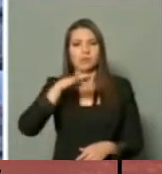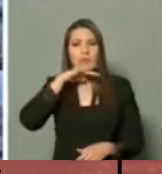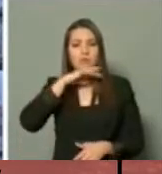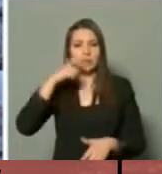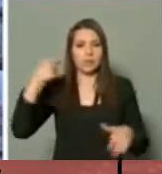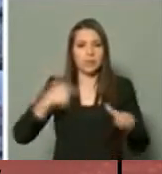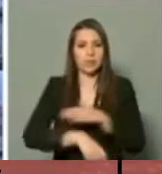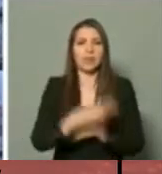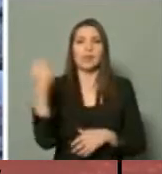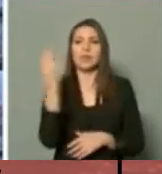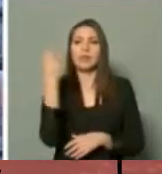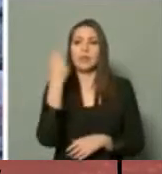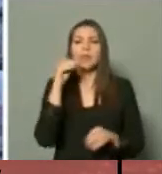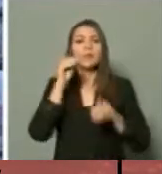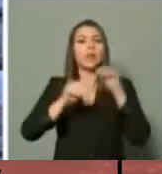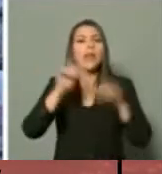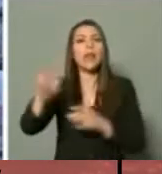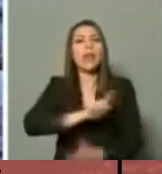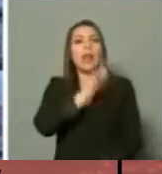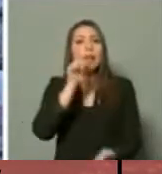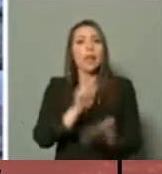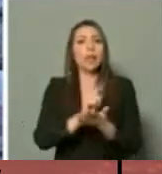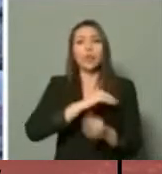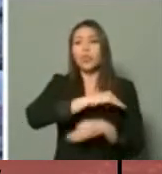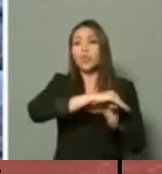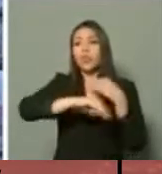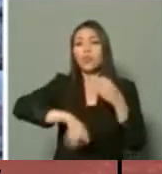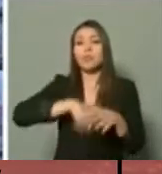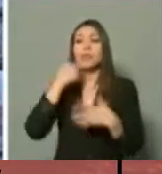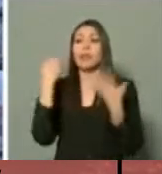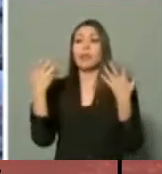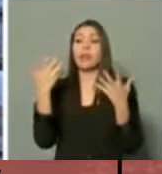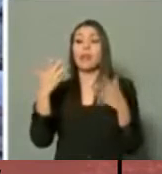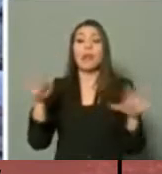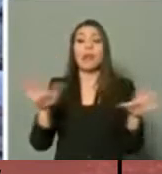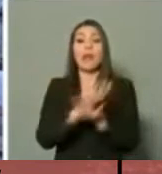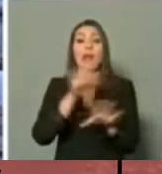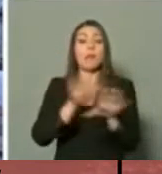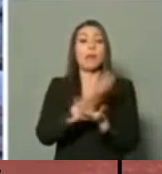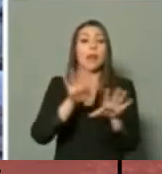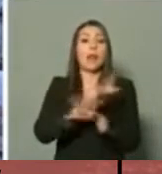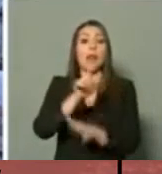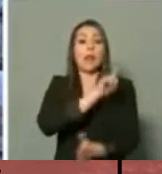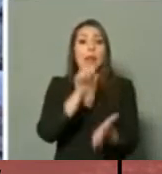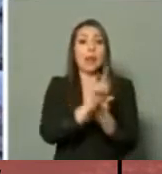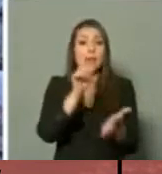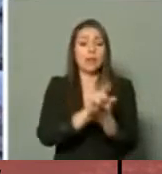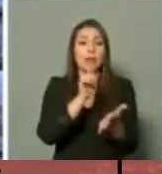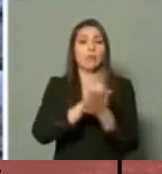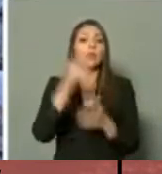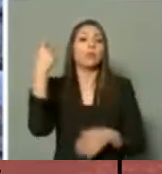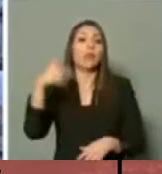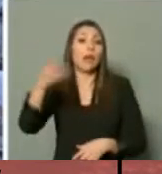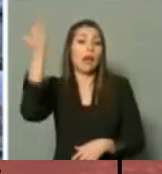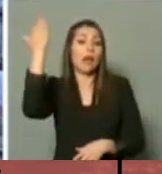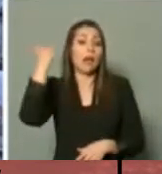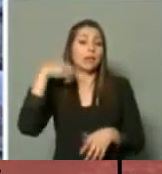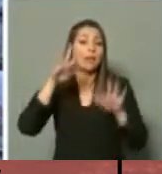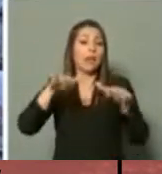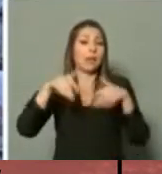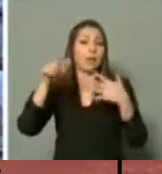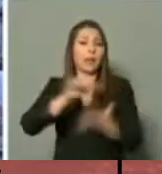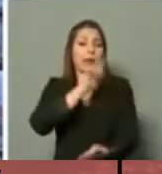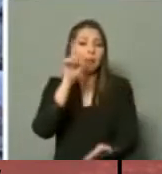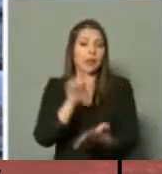argumento. Hacer una ley, yo veo aquí que todos quieren hacer leyes. En la Asamblea Legislativa, cuando tuve la oportunidad de estar, me di cuenta que se lleva